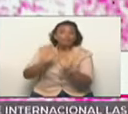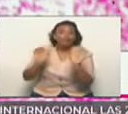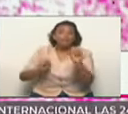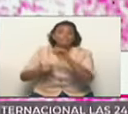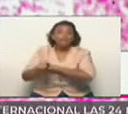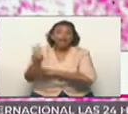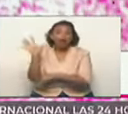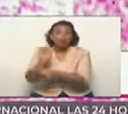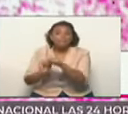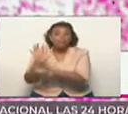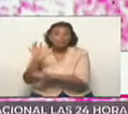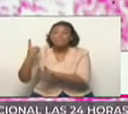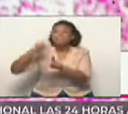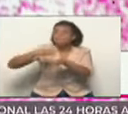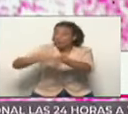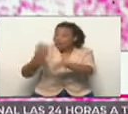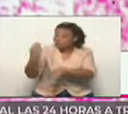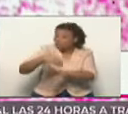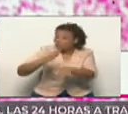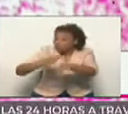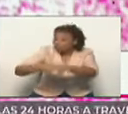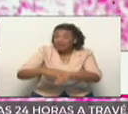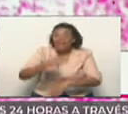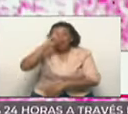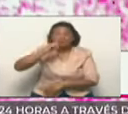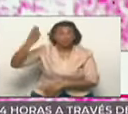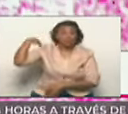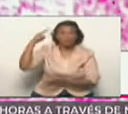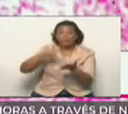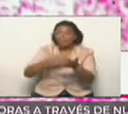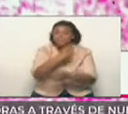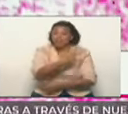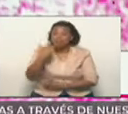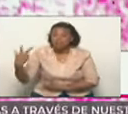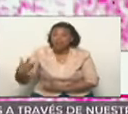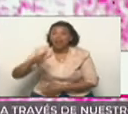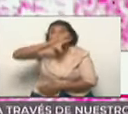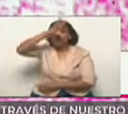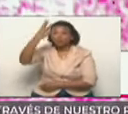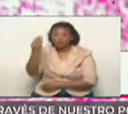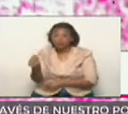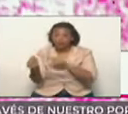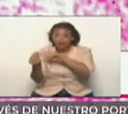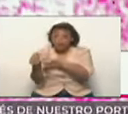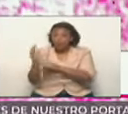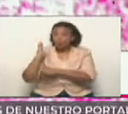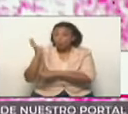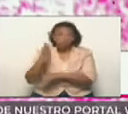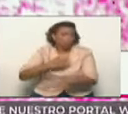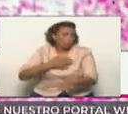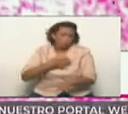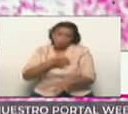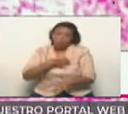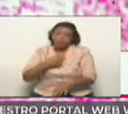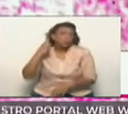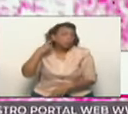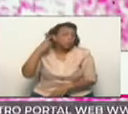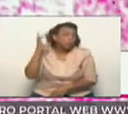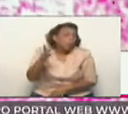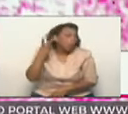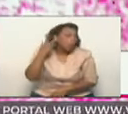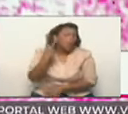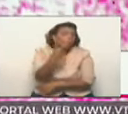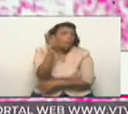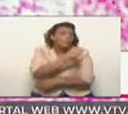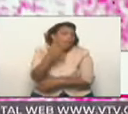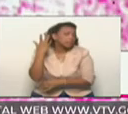Te digo más, el año pasado, en la cumbre de Sudáfrica, yo no pude ir porque tuve una otitis que me duró como